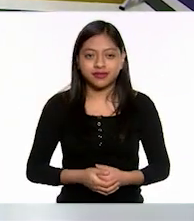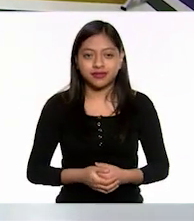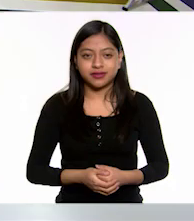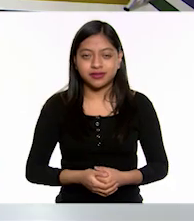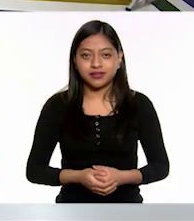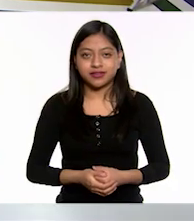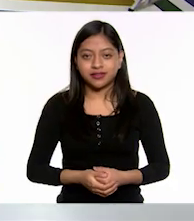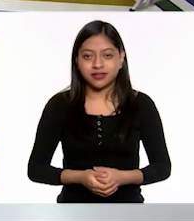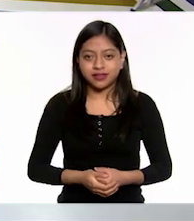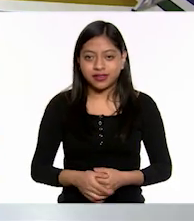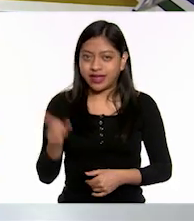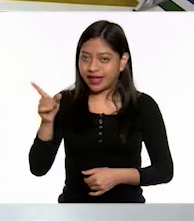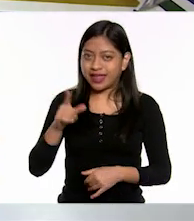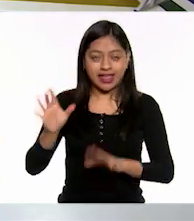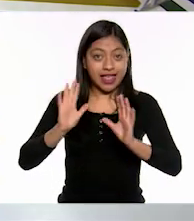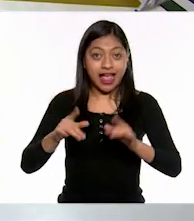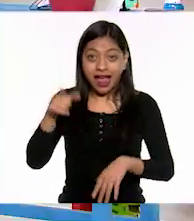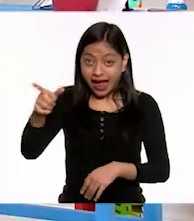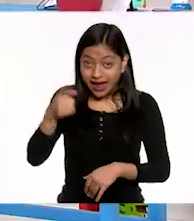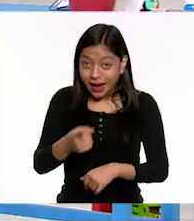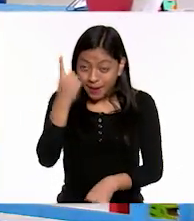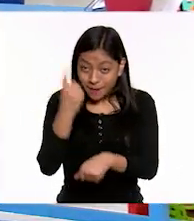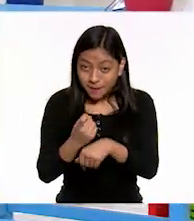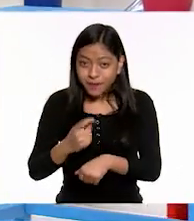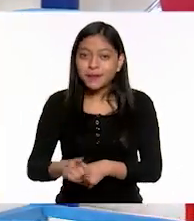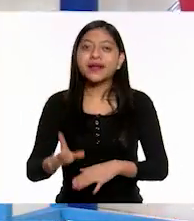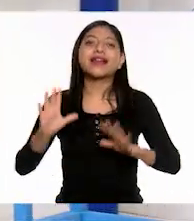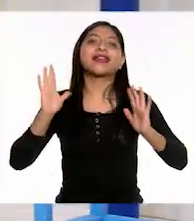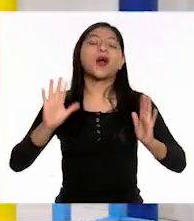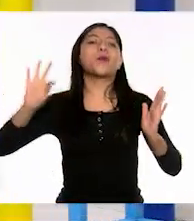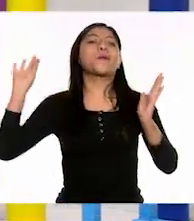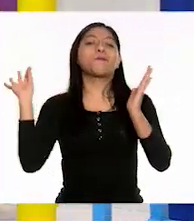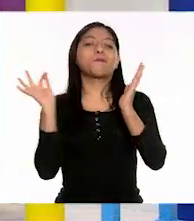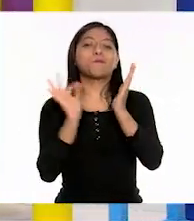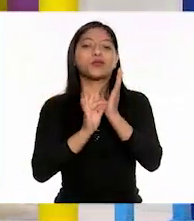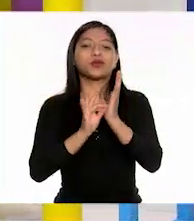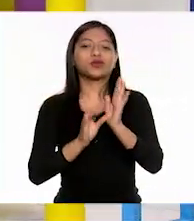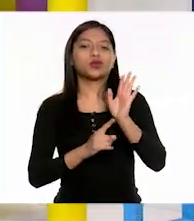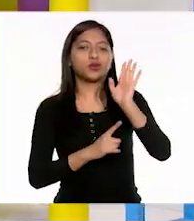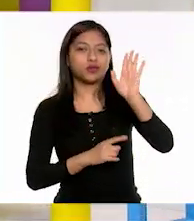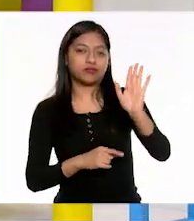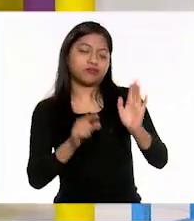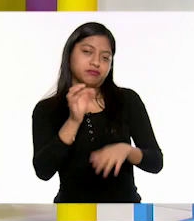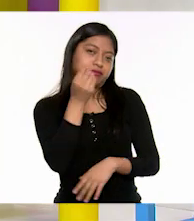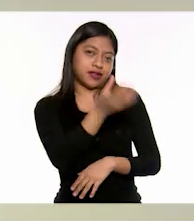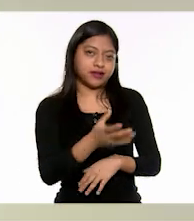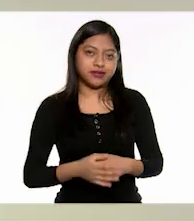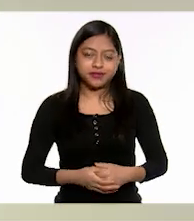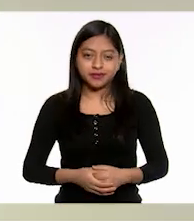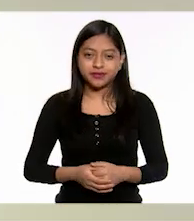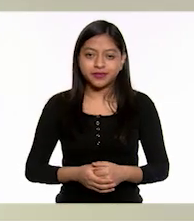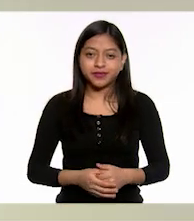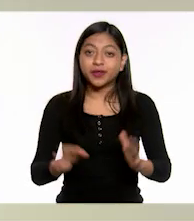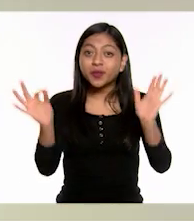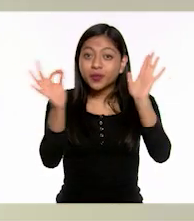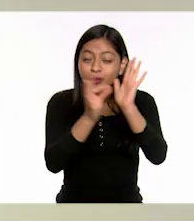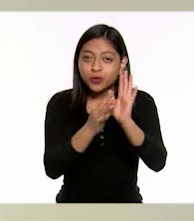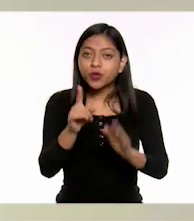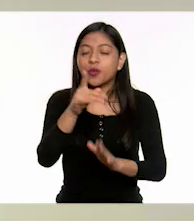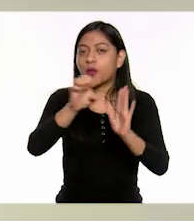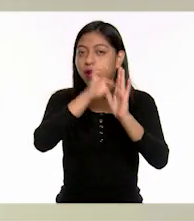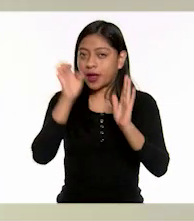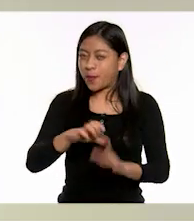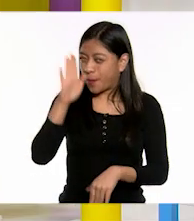ganen los otros niños y eric se acaba de ganar un punto entonces si hubiera